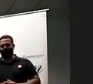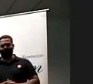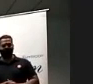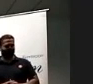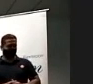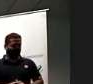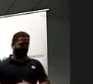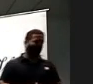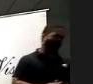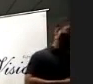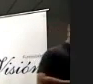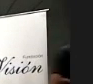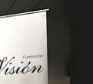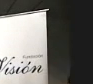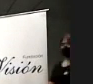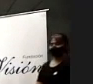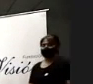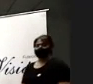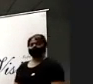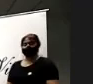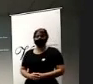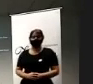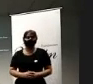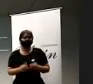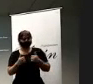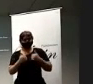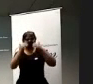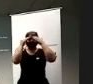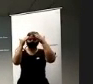Muchísimas gracias, Ariel. Si es que alguien tiene alguna pregunta.